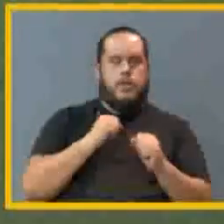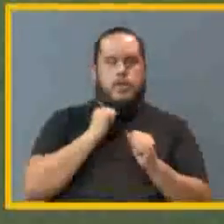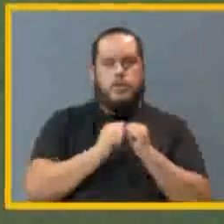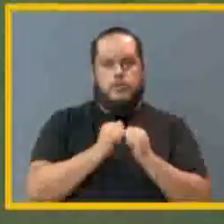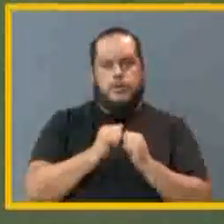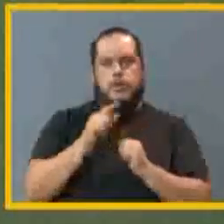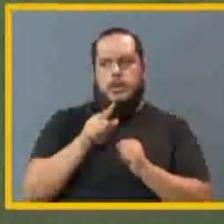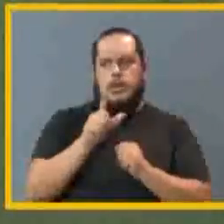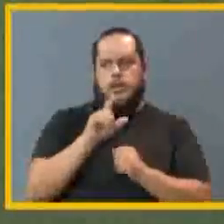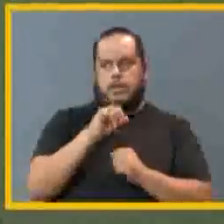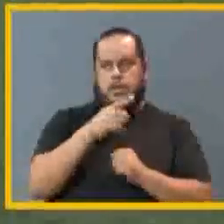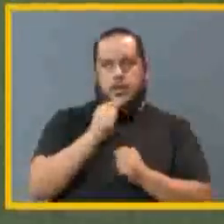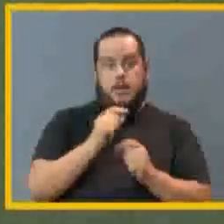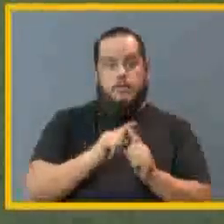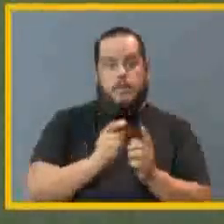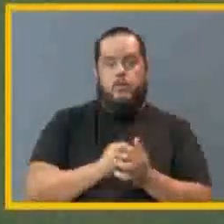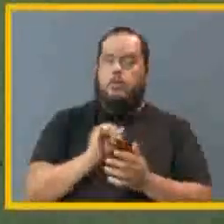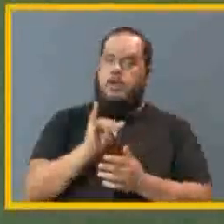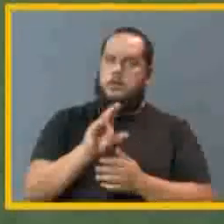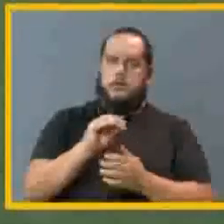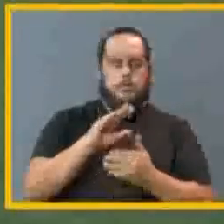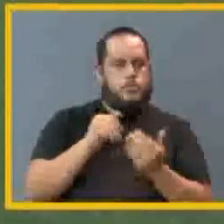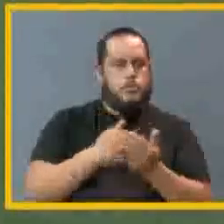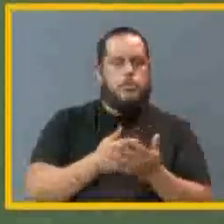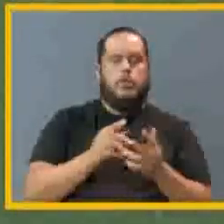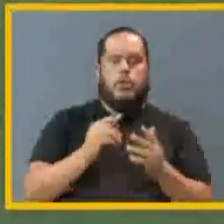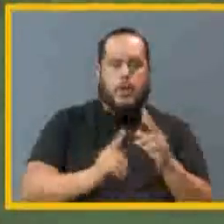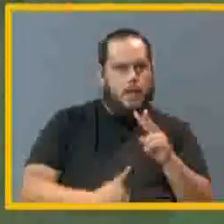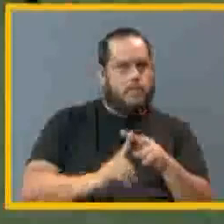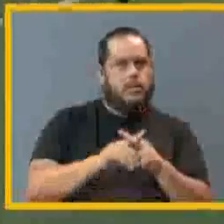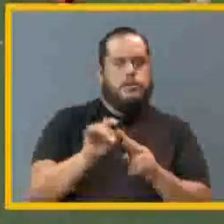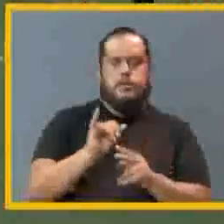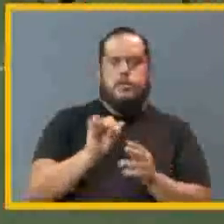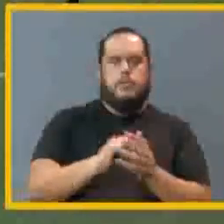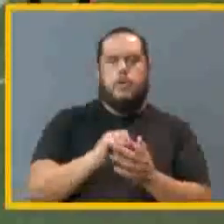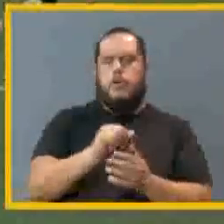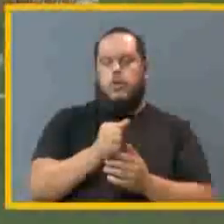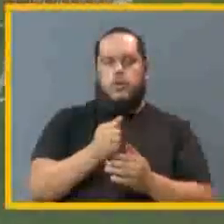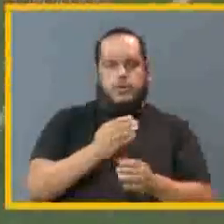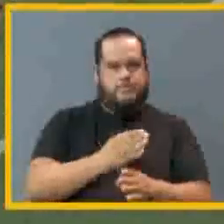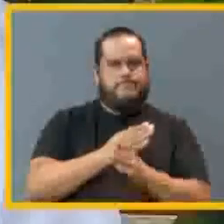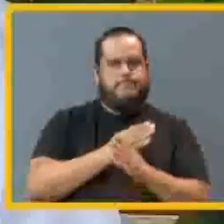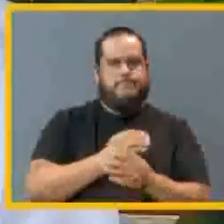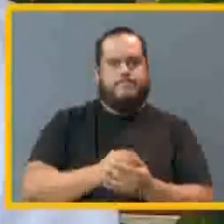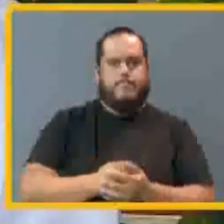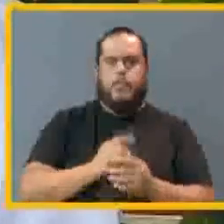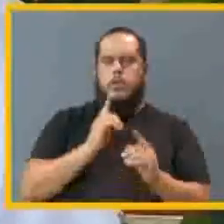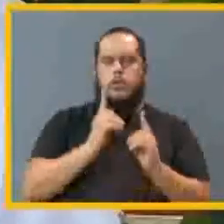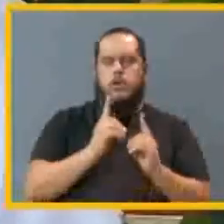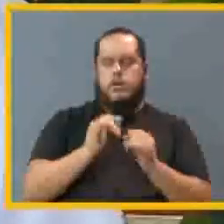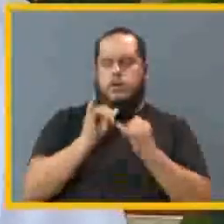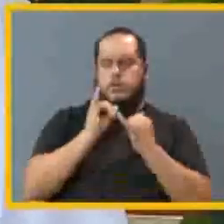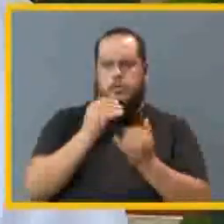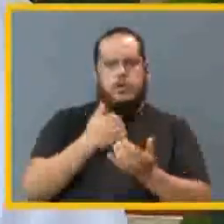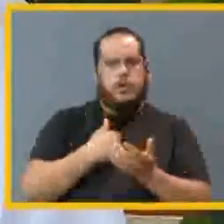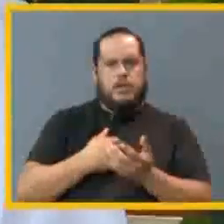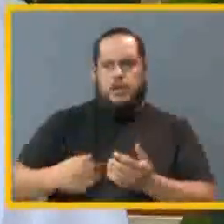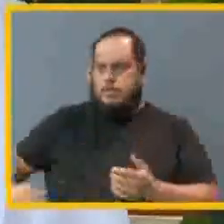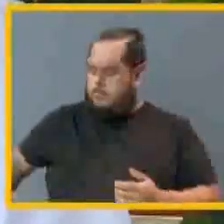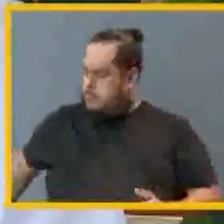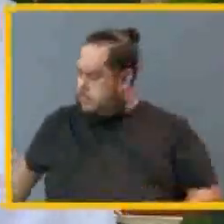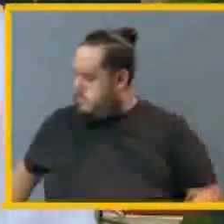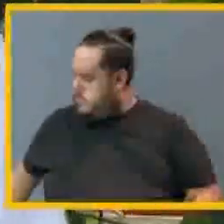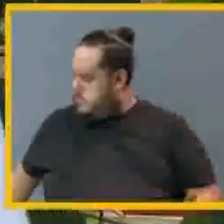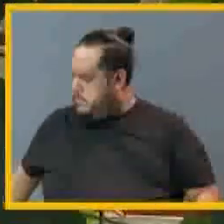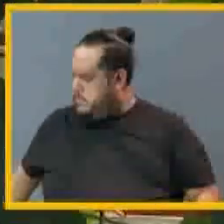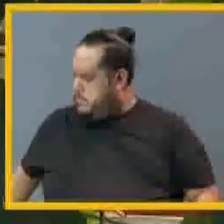en dicha liga. Pero esto no es todo. Aparecieron también otras trabas. ¿Cuáles son las denuncias que tienen? Son denuncias